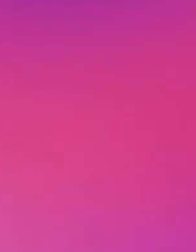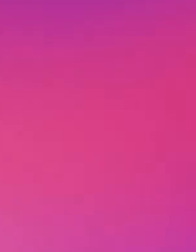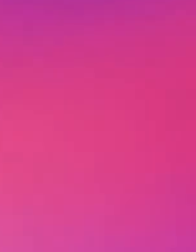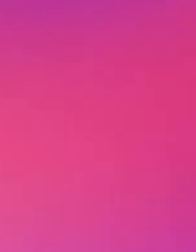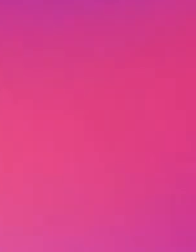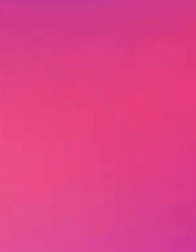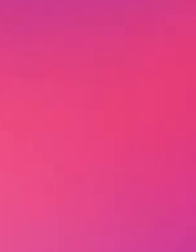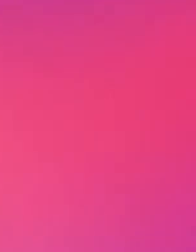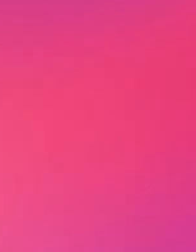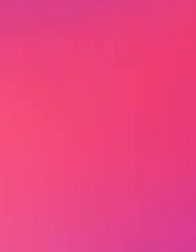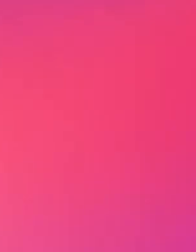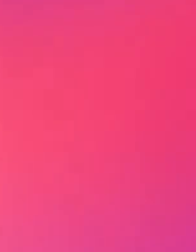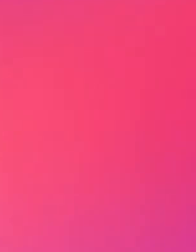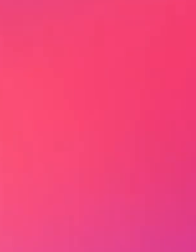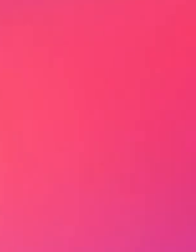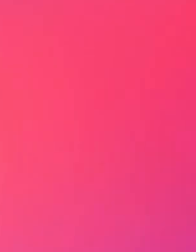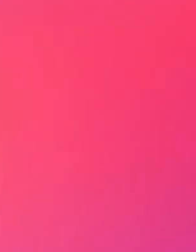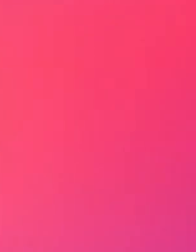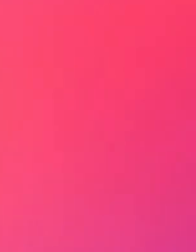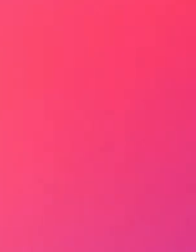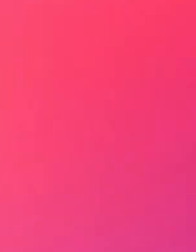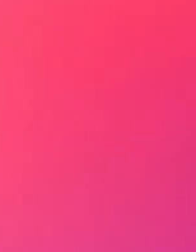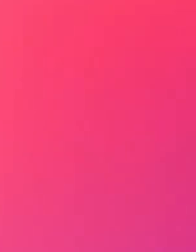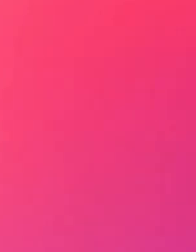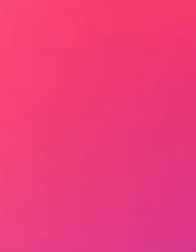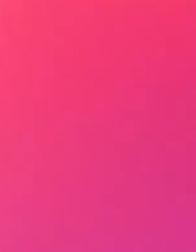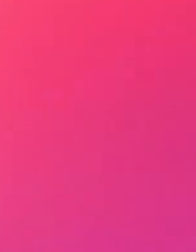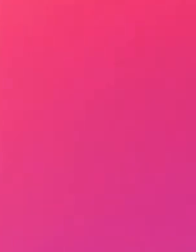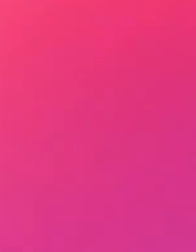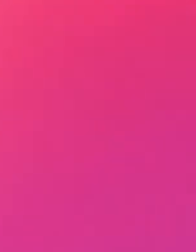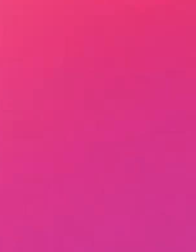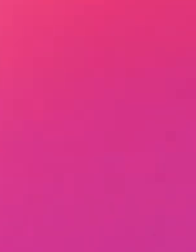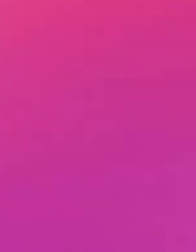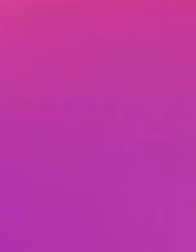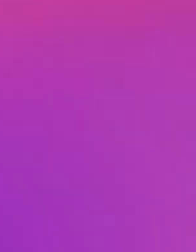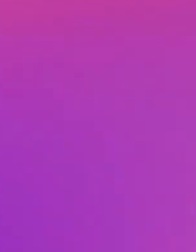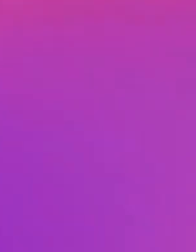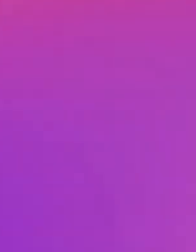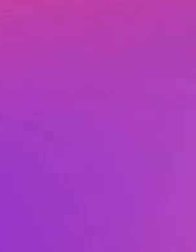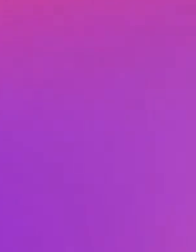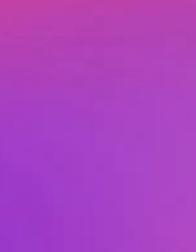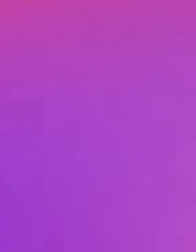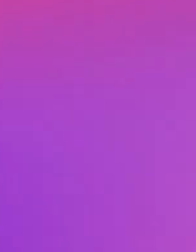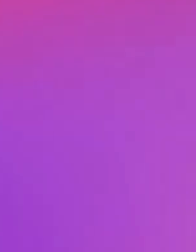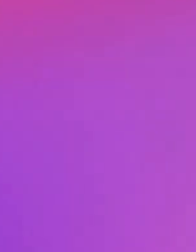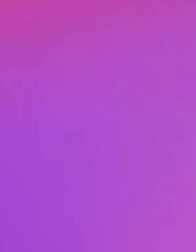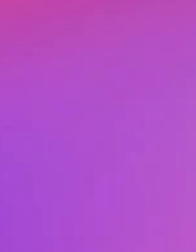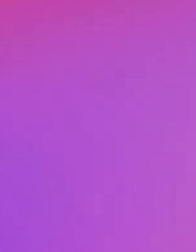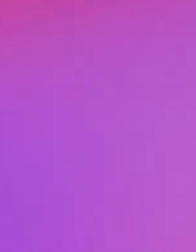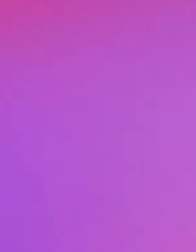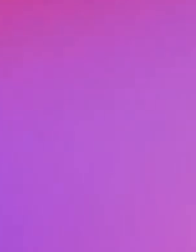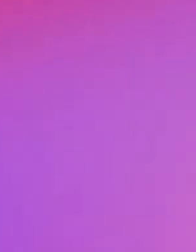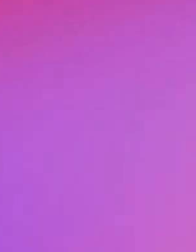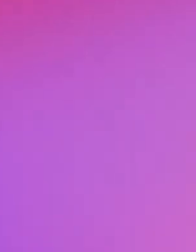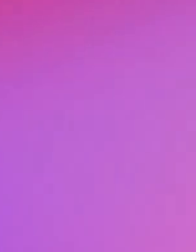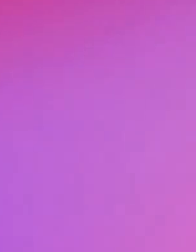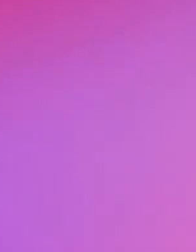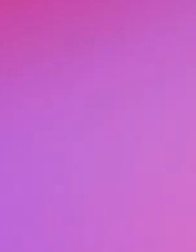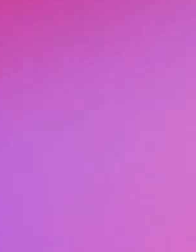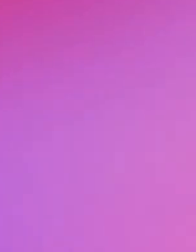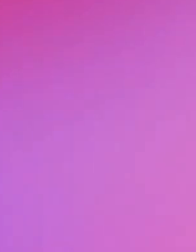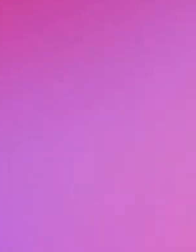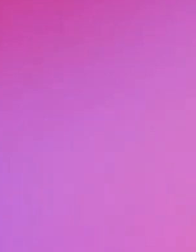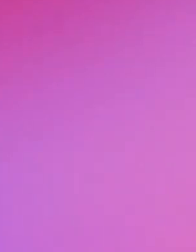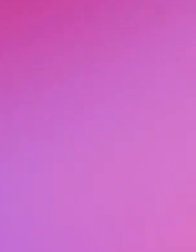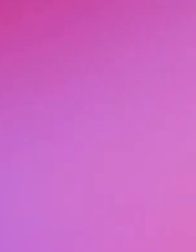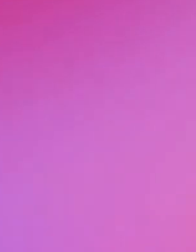es el 55 36 01 71 23. Si requieres consultar los